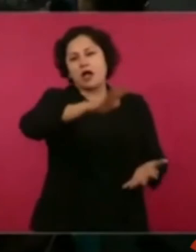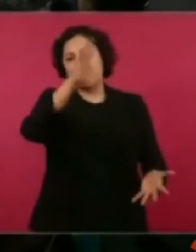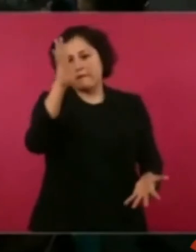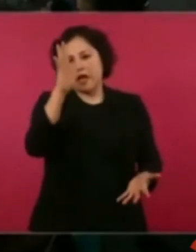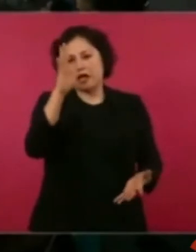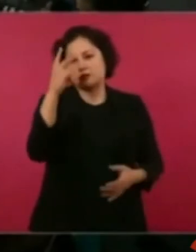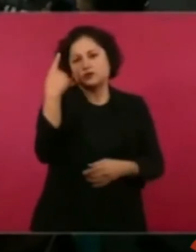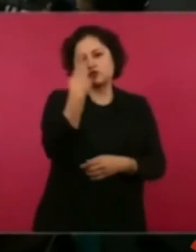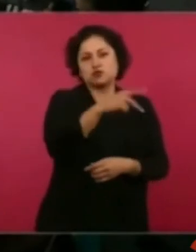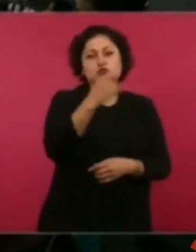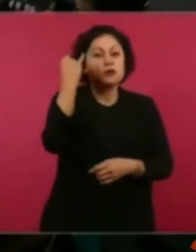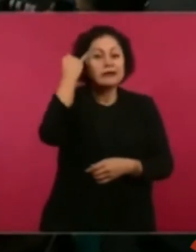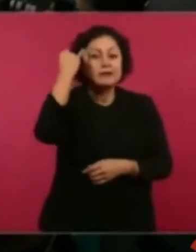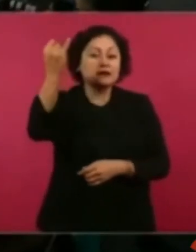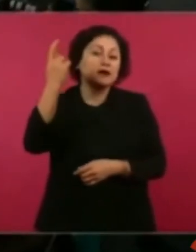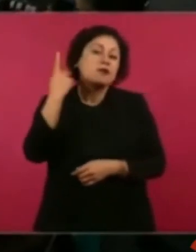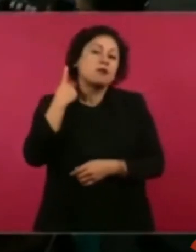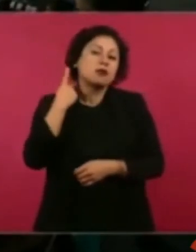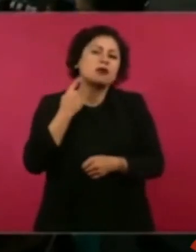injerencista,